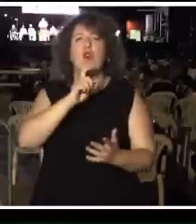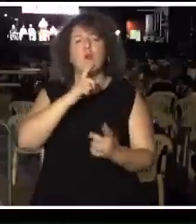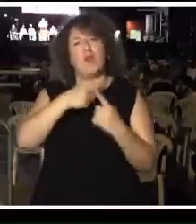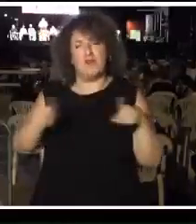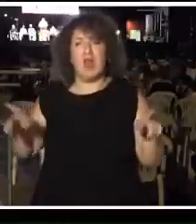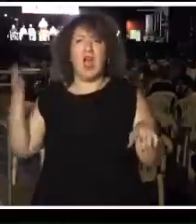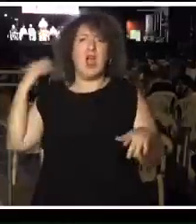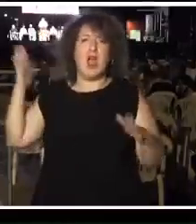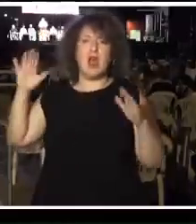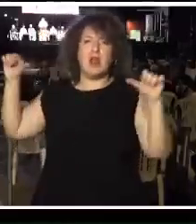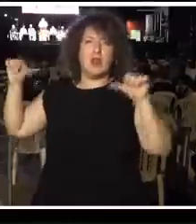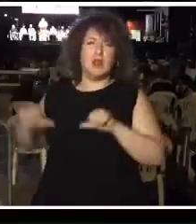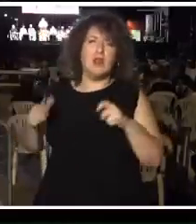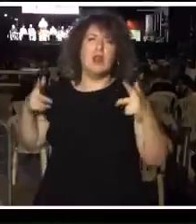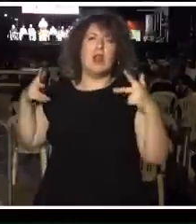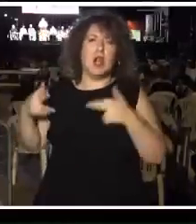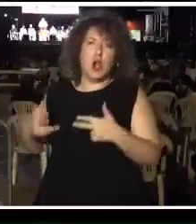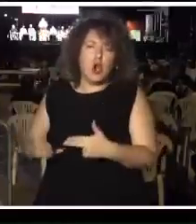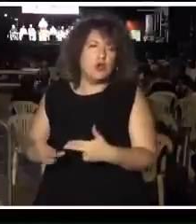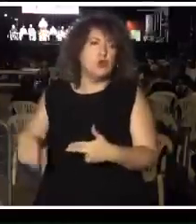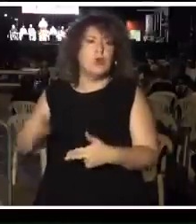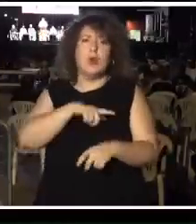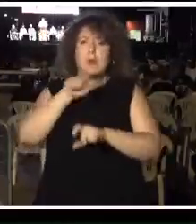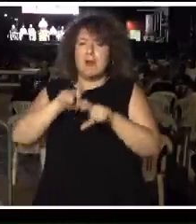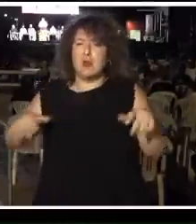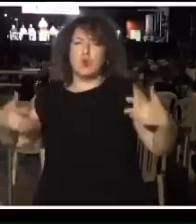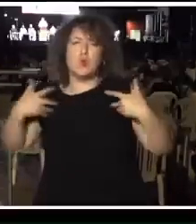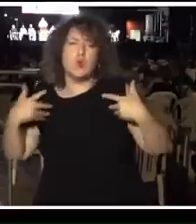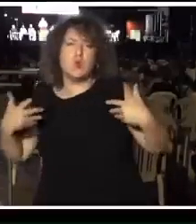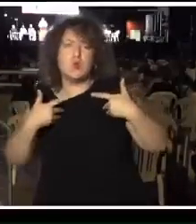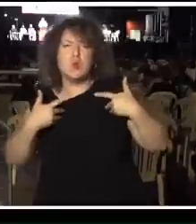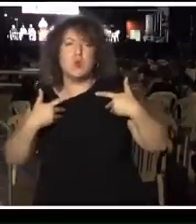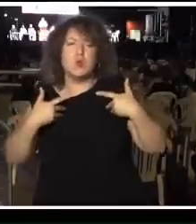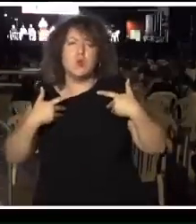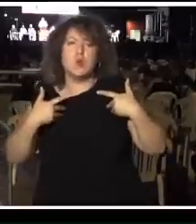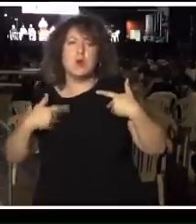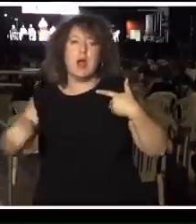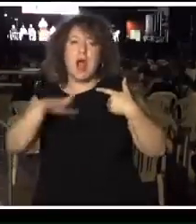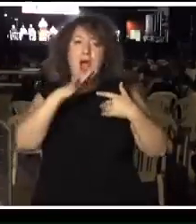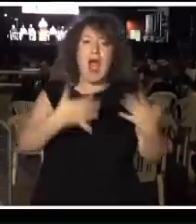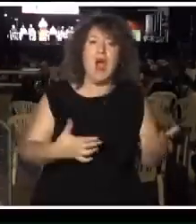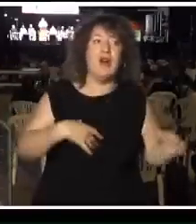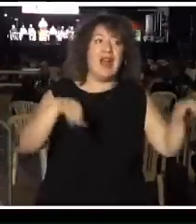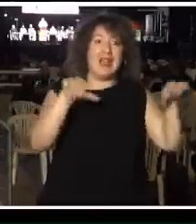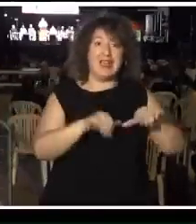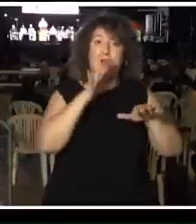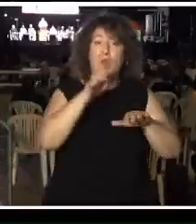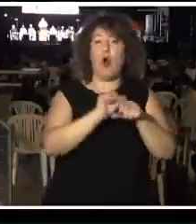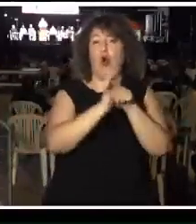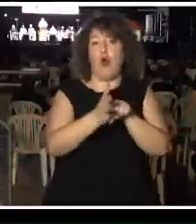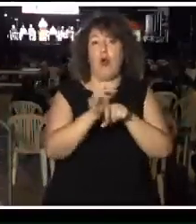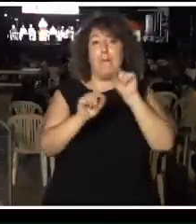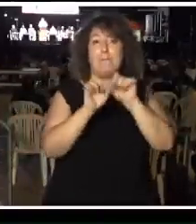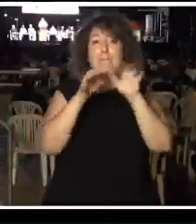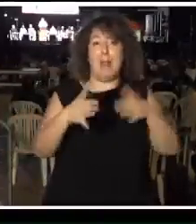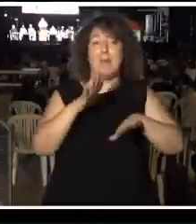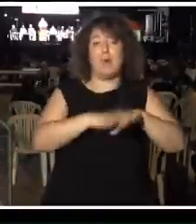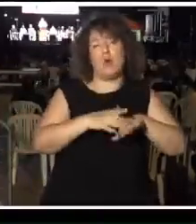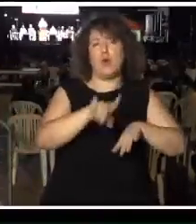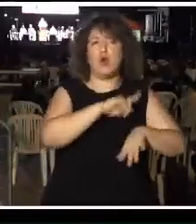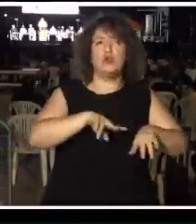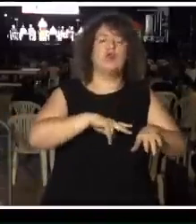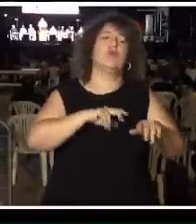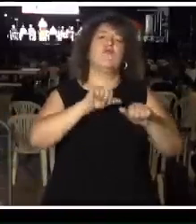e inmenso sufrimiento para nuestro pueblo, y la forma de combatir ahora la crisis provocada por la pandemia.